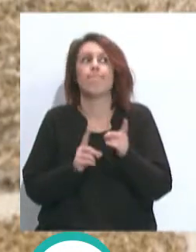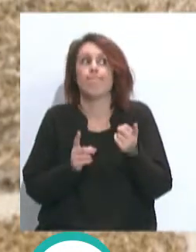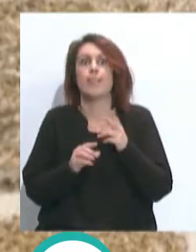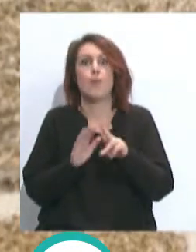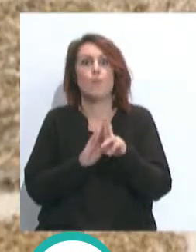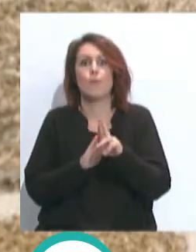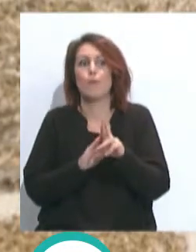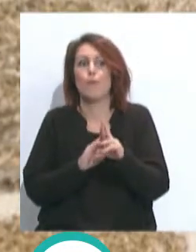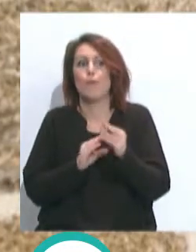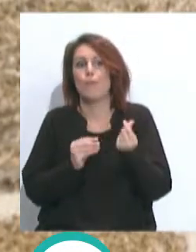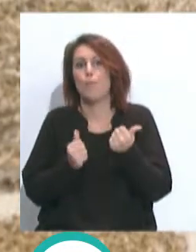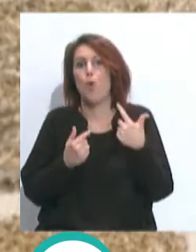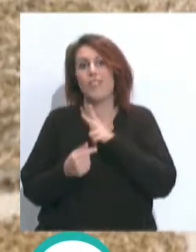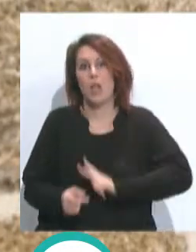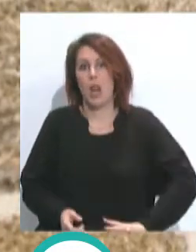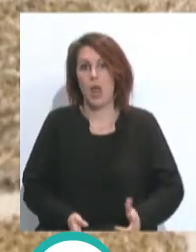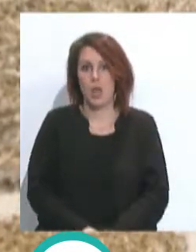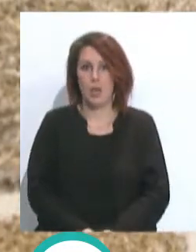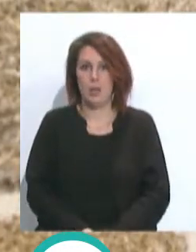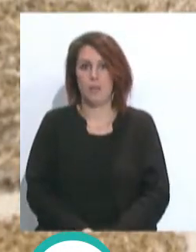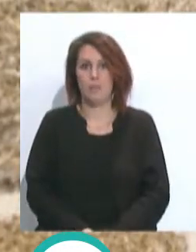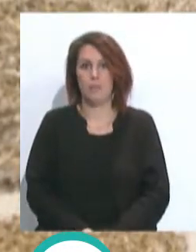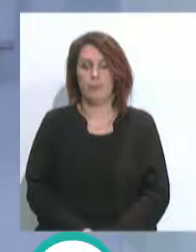un recurso paliativo.